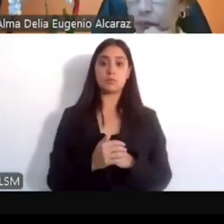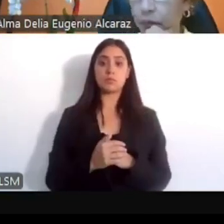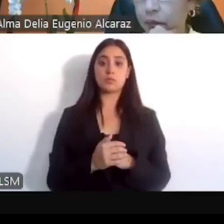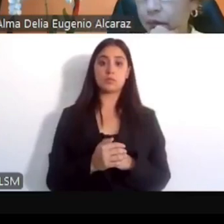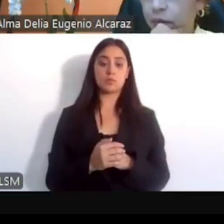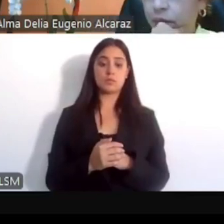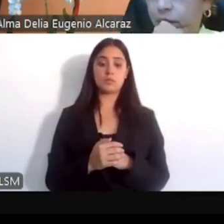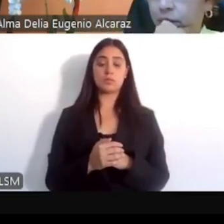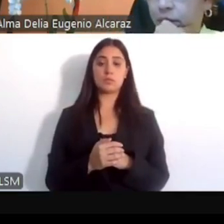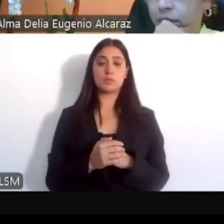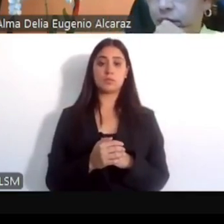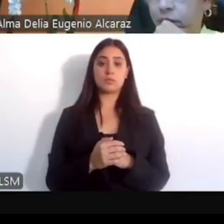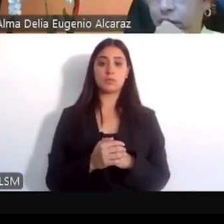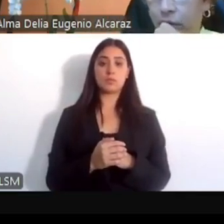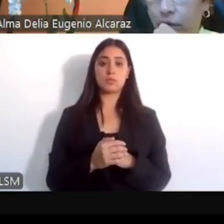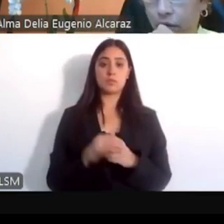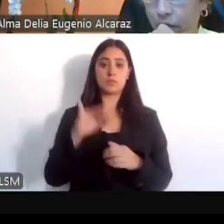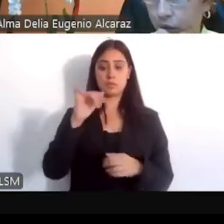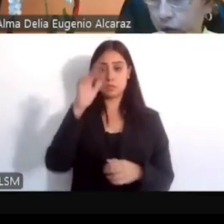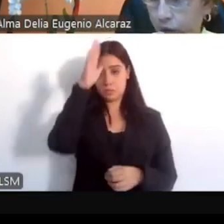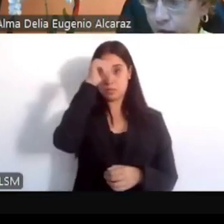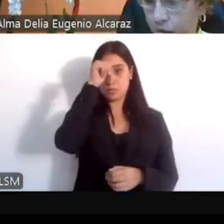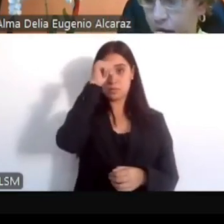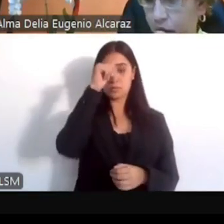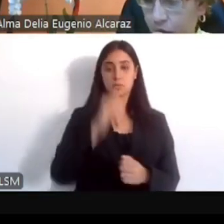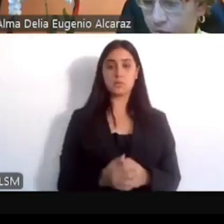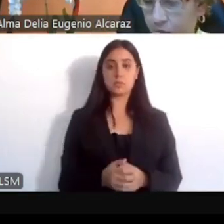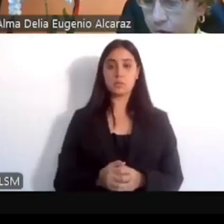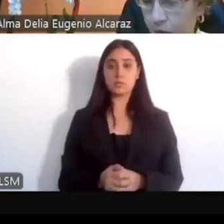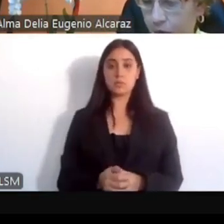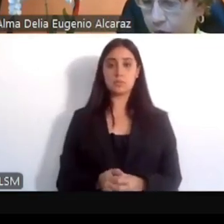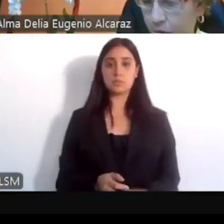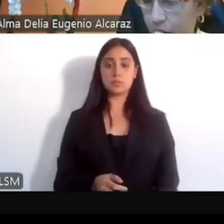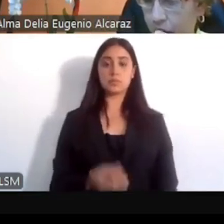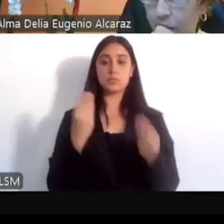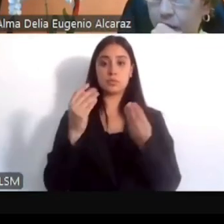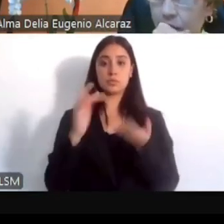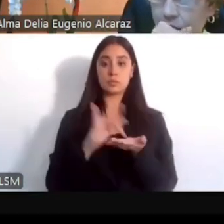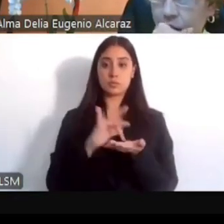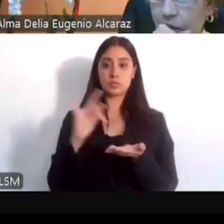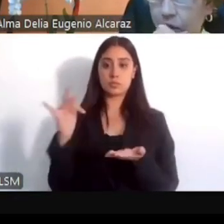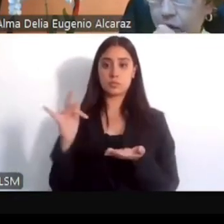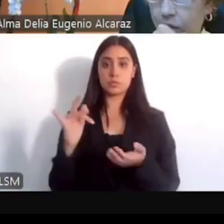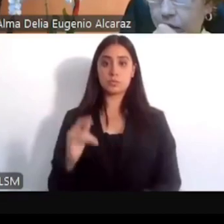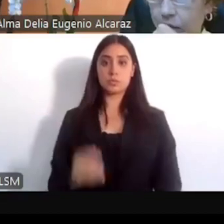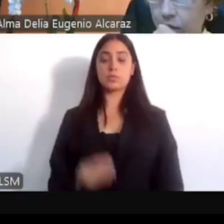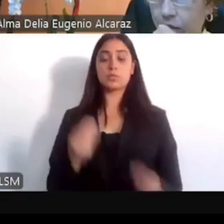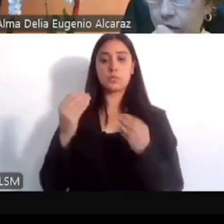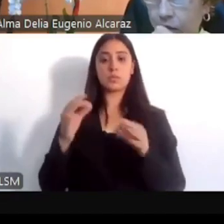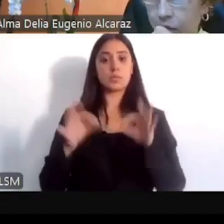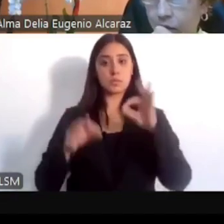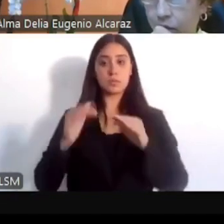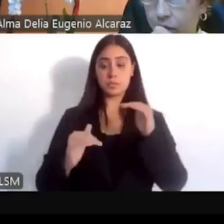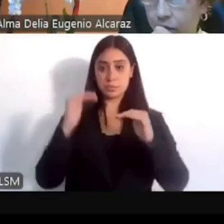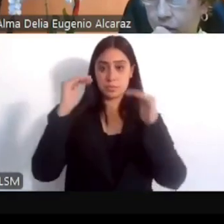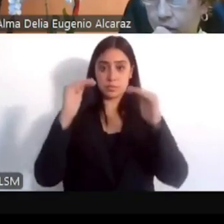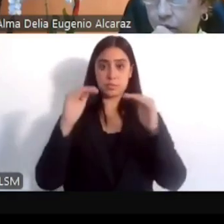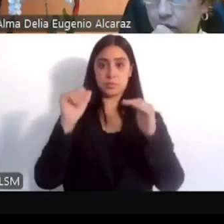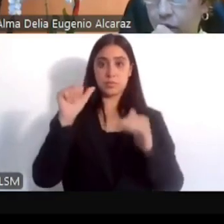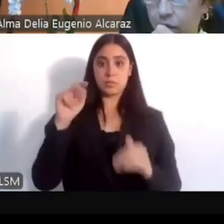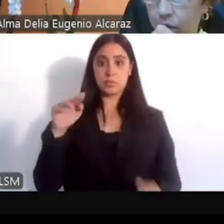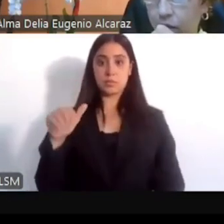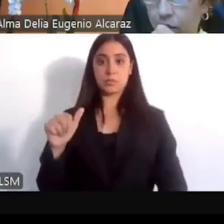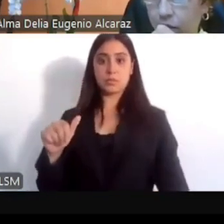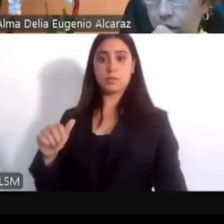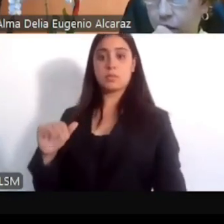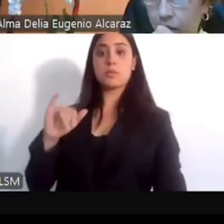Brito a favor del proyecto Gracias magistrada magistrada evely Rodríguez chinol